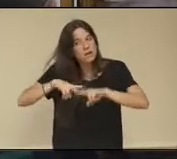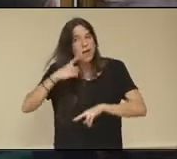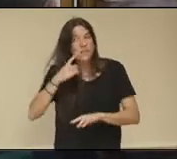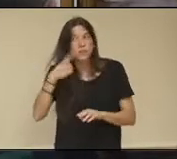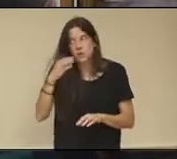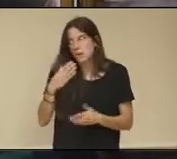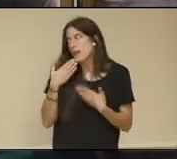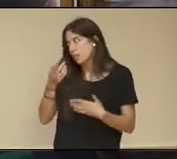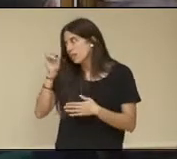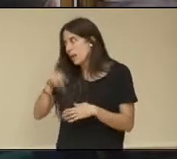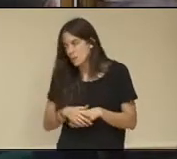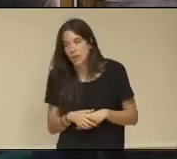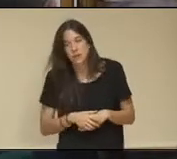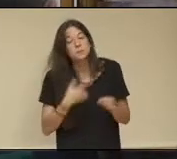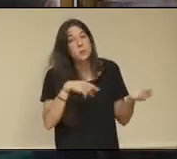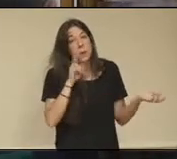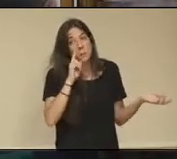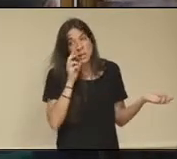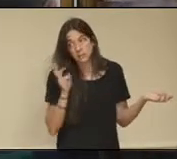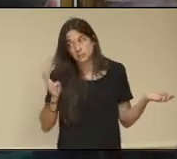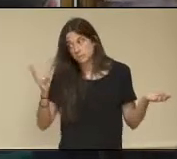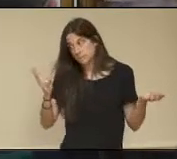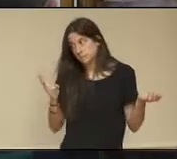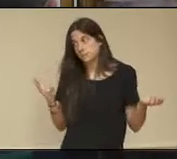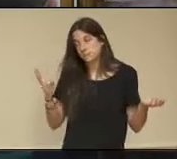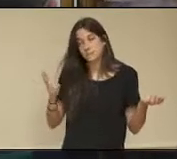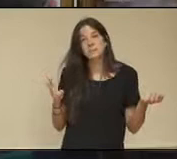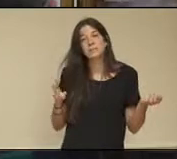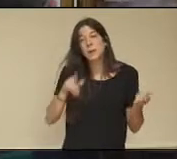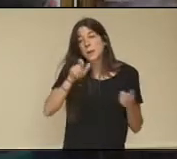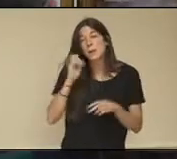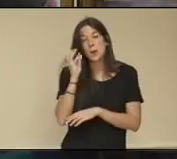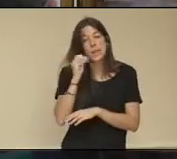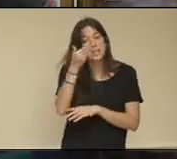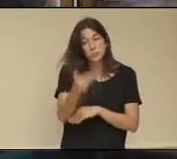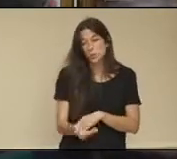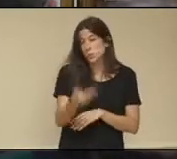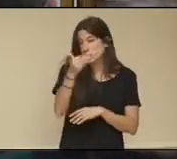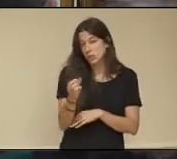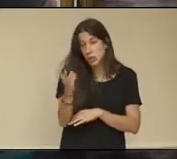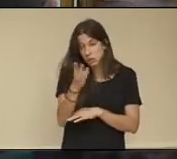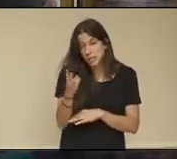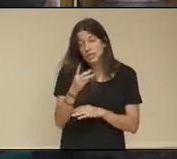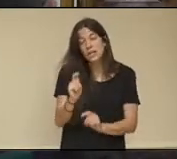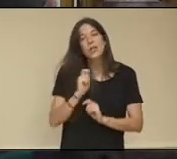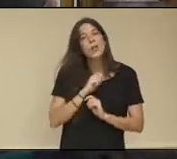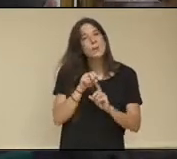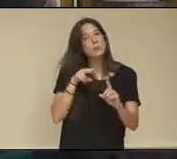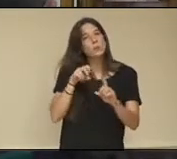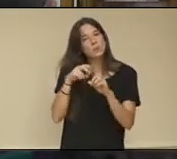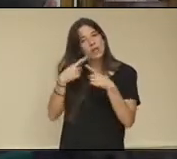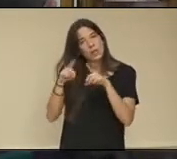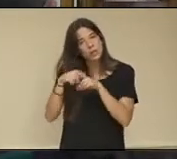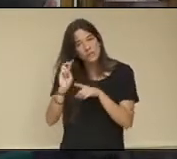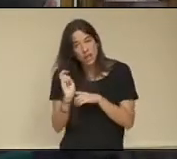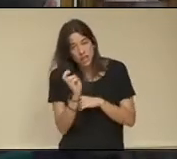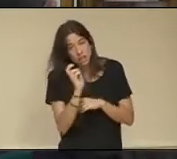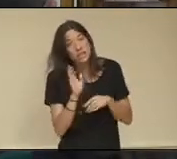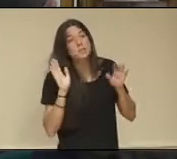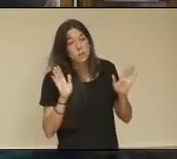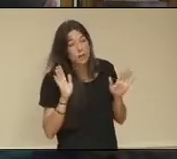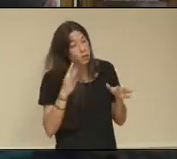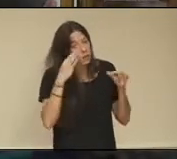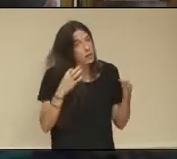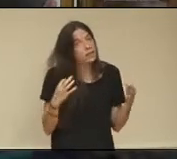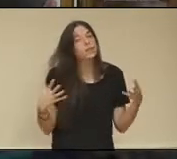veis, bueno, pues 3 ponentes muy importantes que nos van a dar 3 visiones muy distintas, pero todas